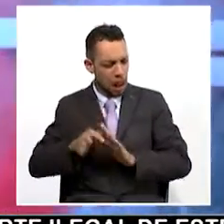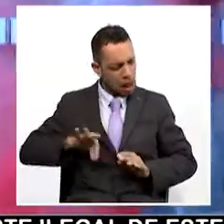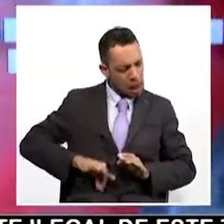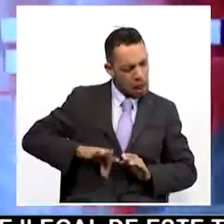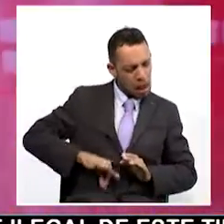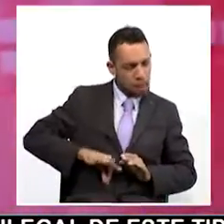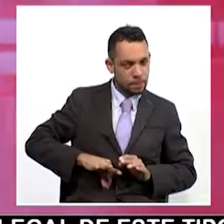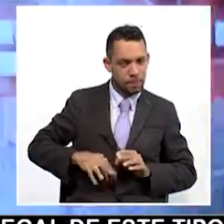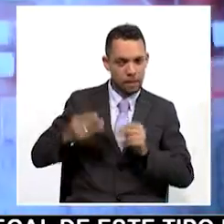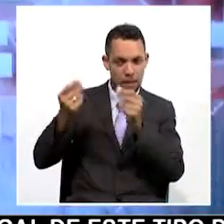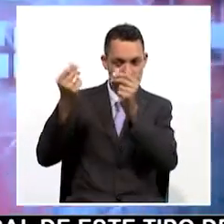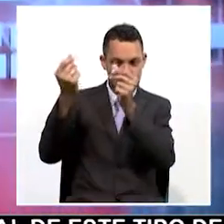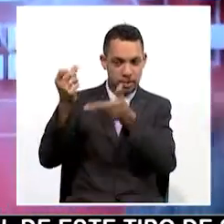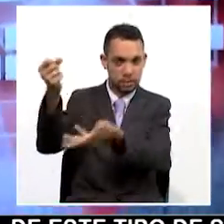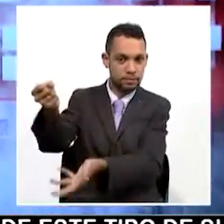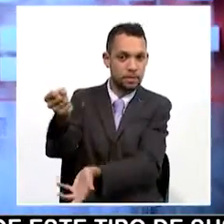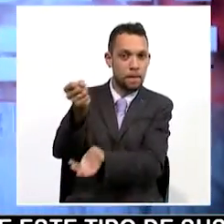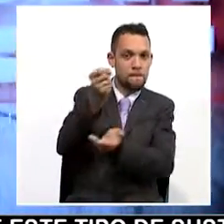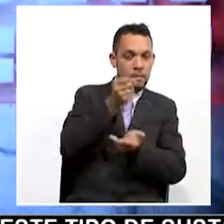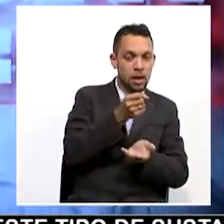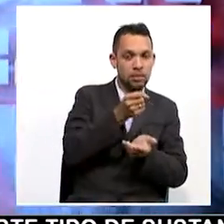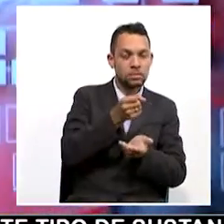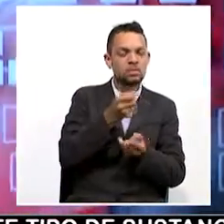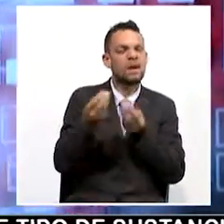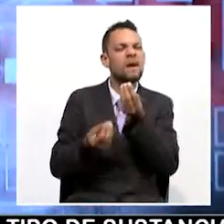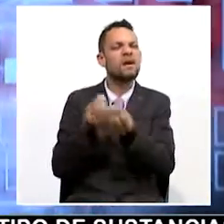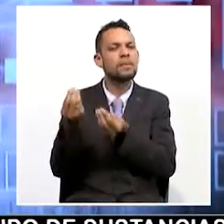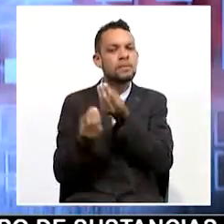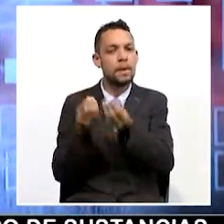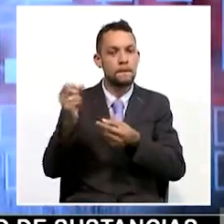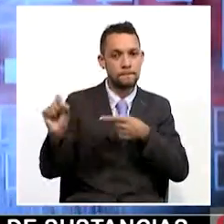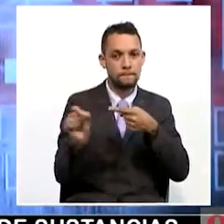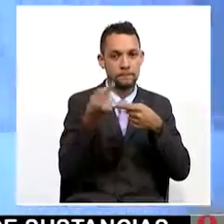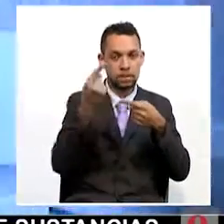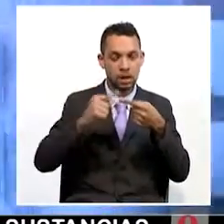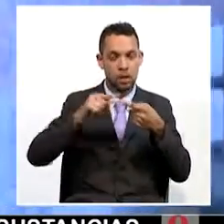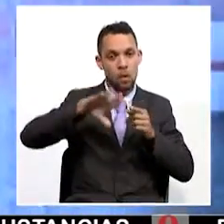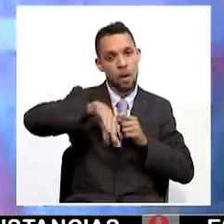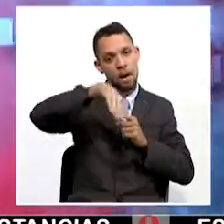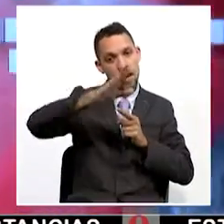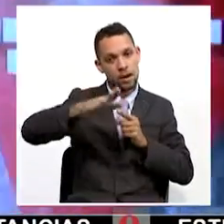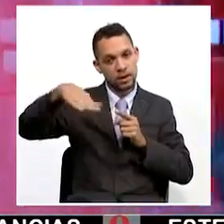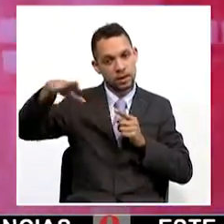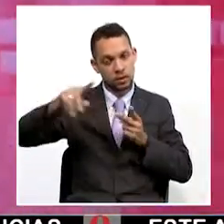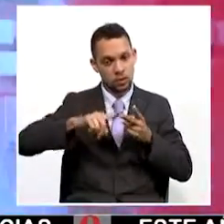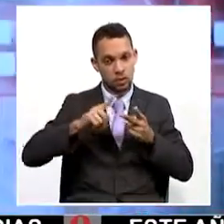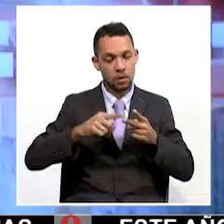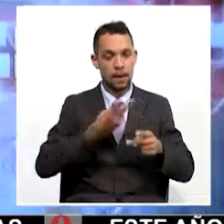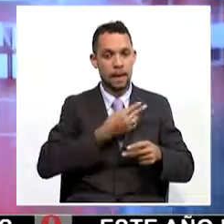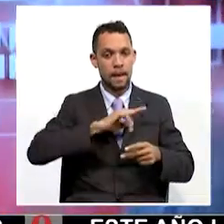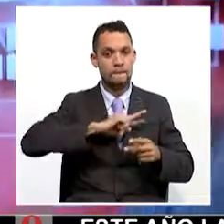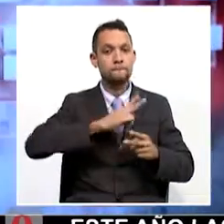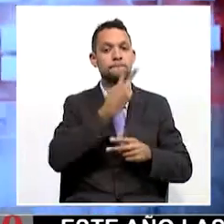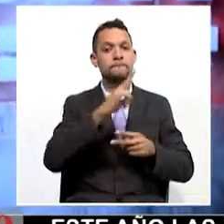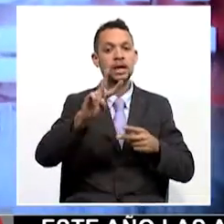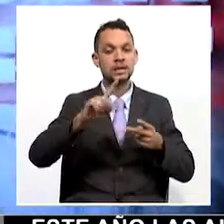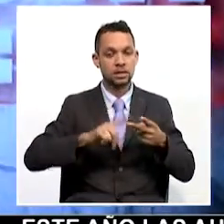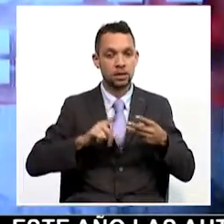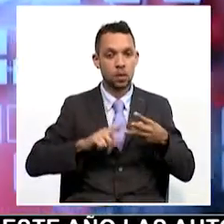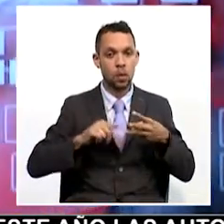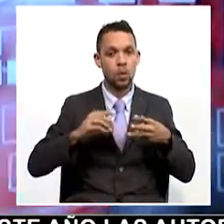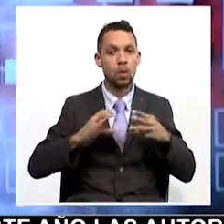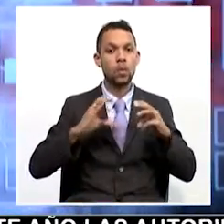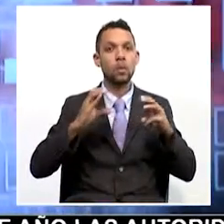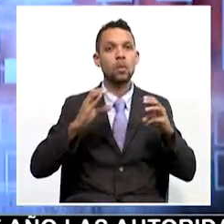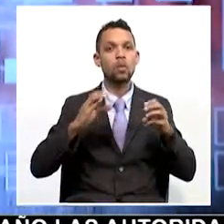remesas y haciendo un análisis y una lista. El primero es Antioquia, que recibe más remesas, Valle del Cauca, está Cundinamarca, y de cuarto está